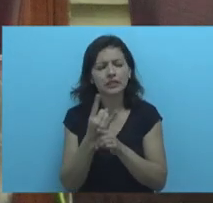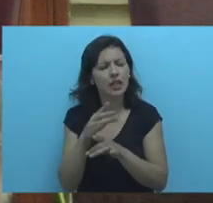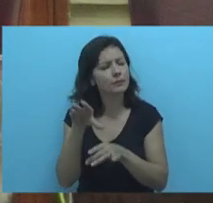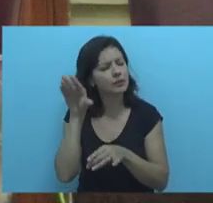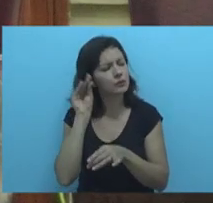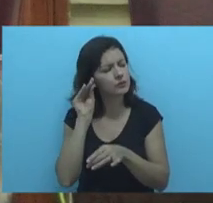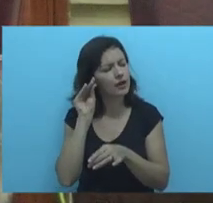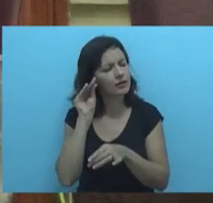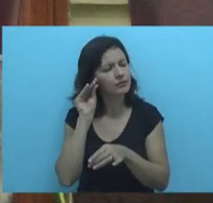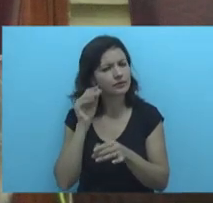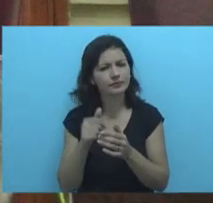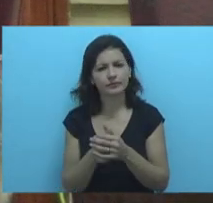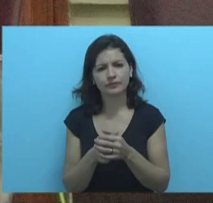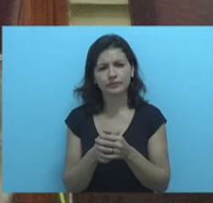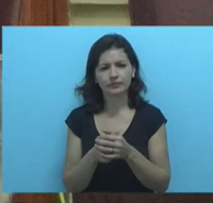Y fue así